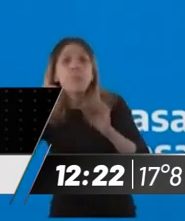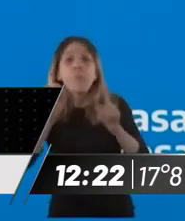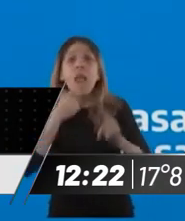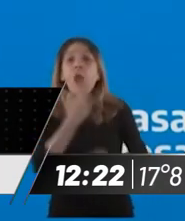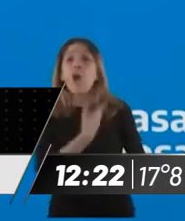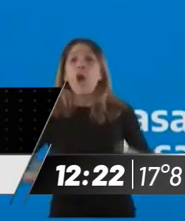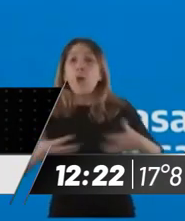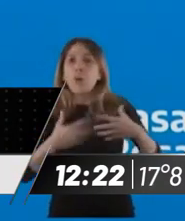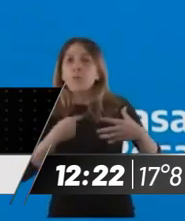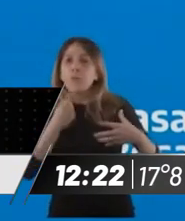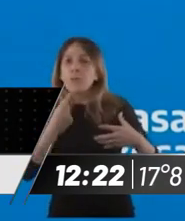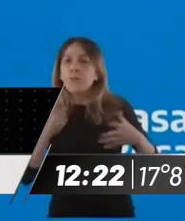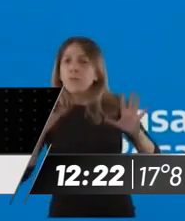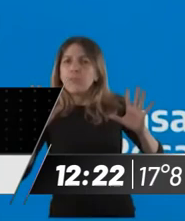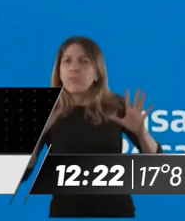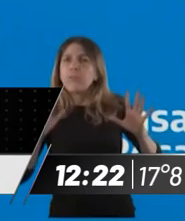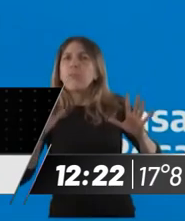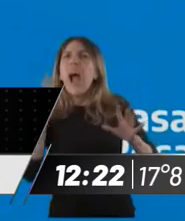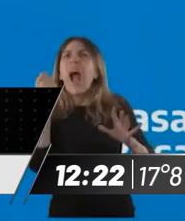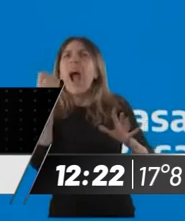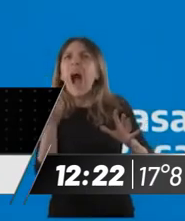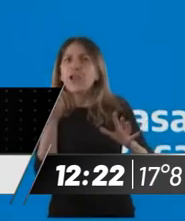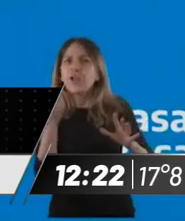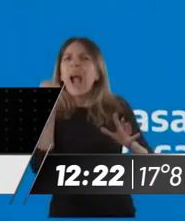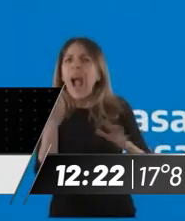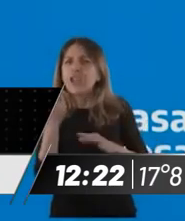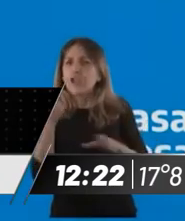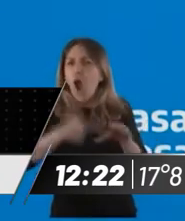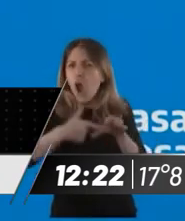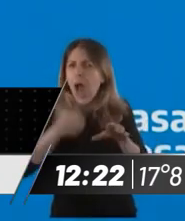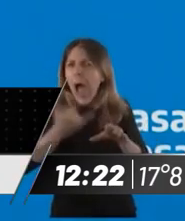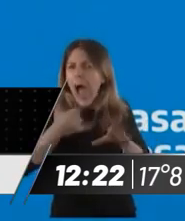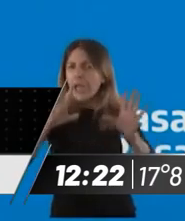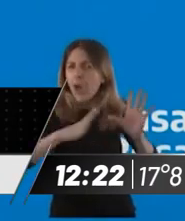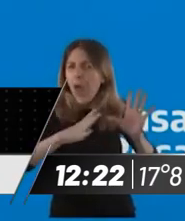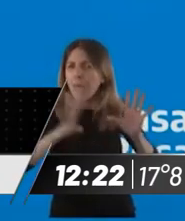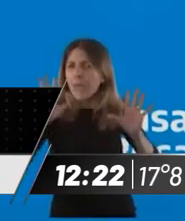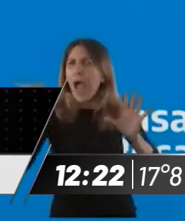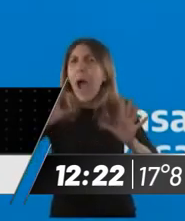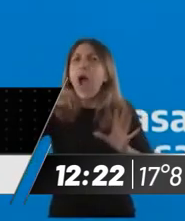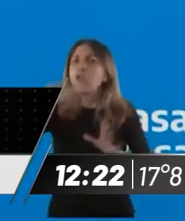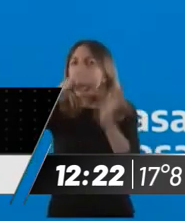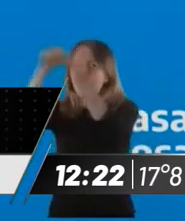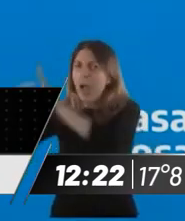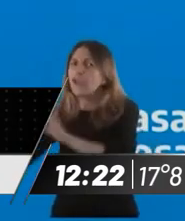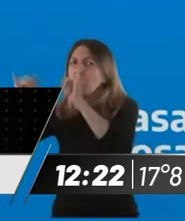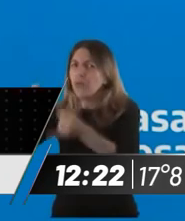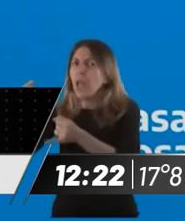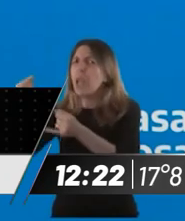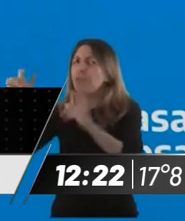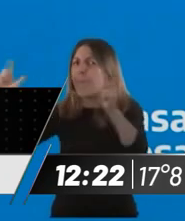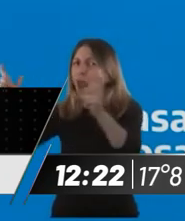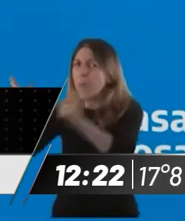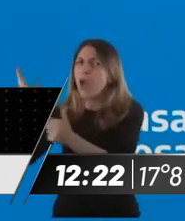este momento todavía faltante de gasoil, que estamos en una situación internacional que es muy demandante y que nos mantiene alertas.